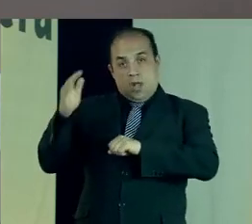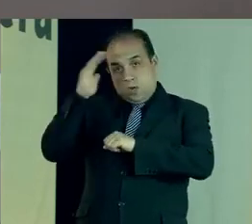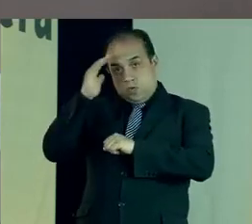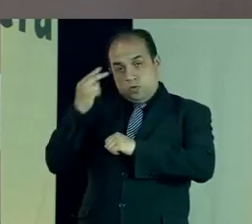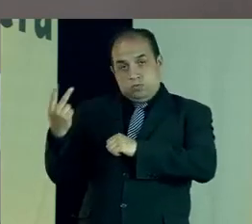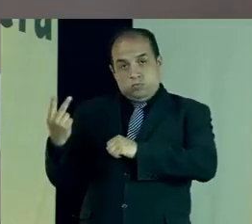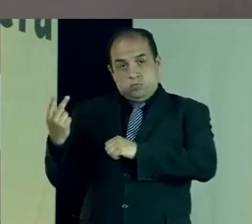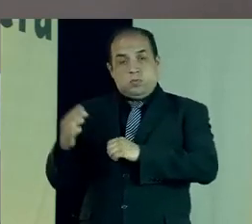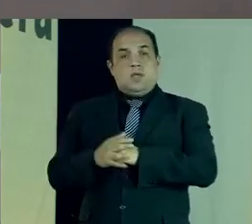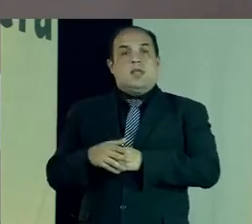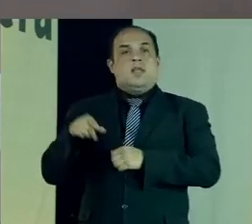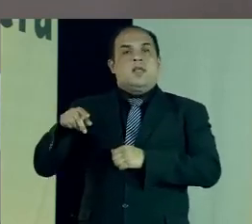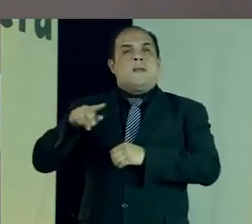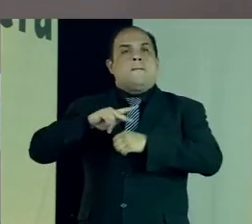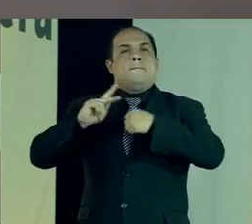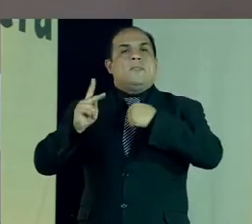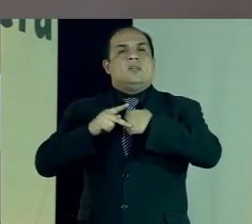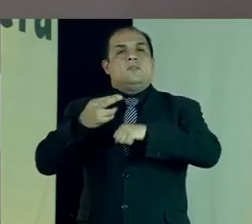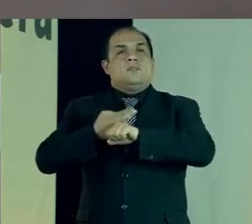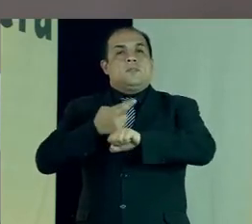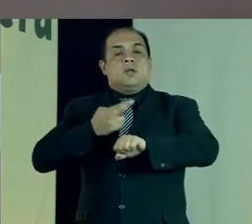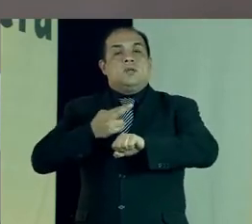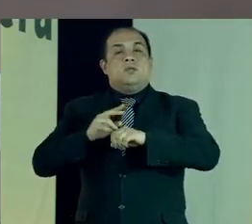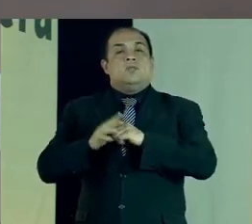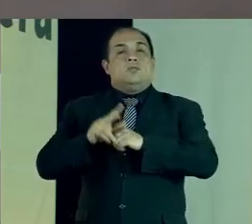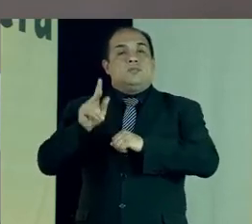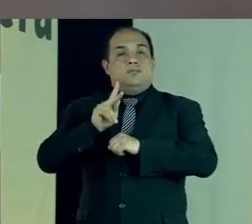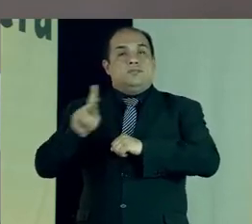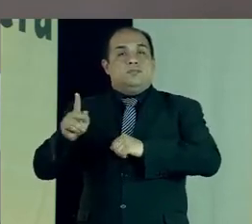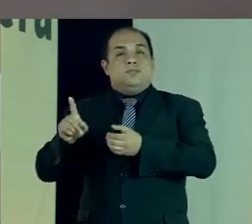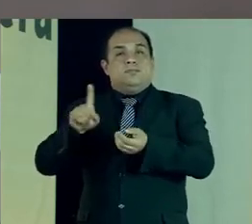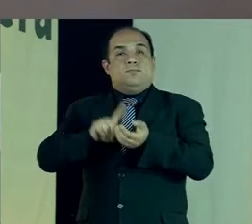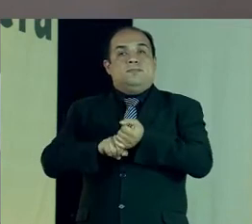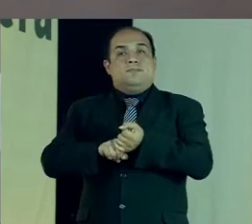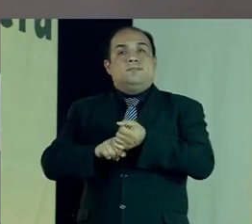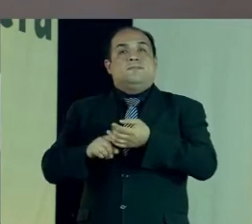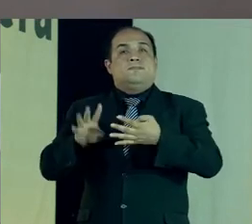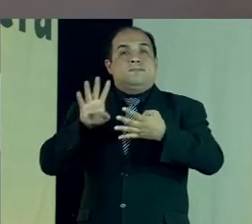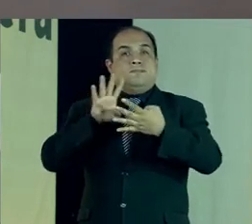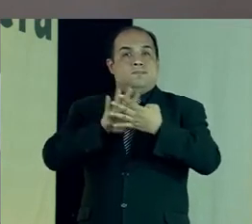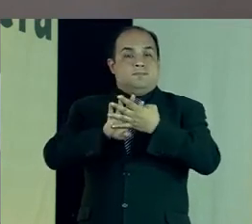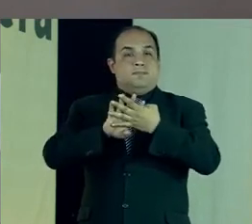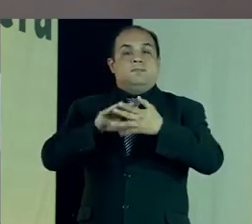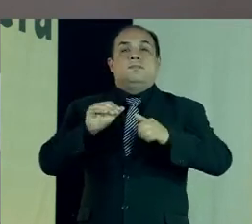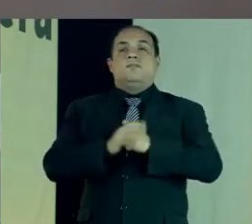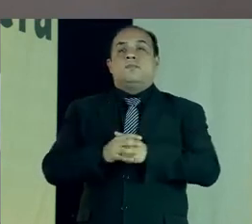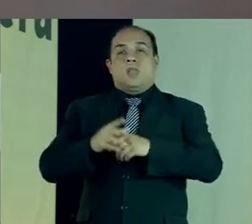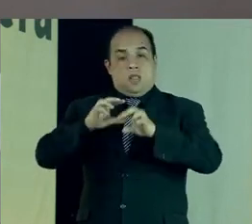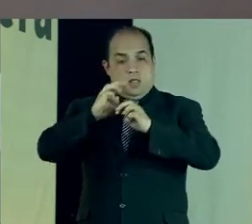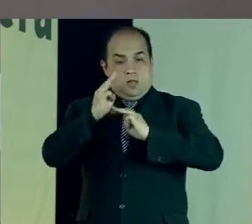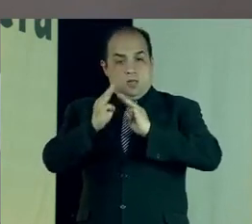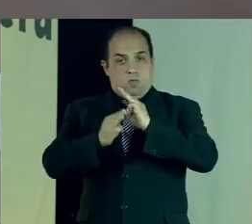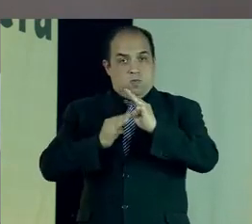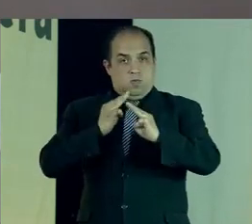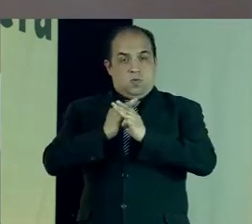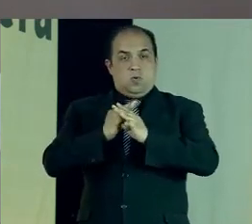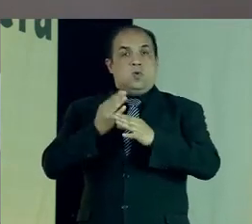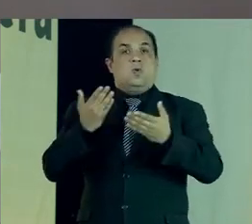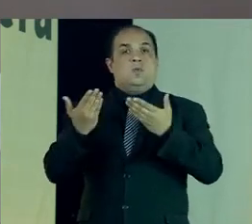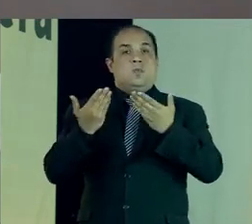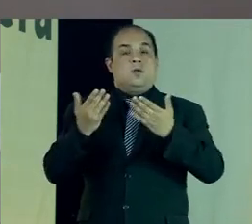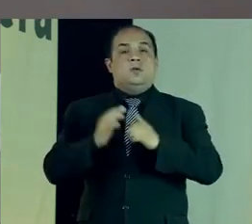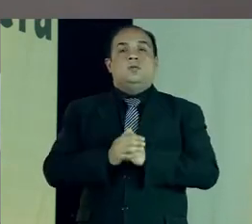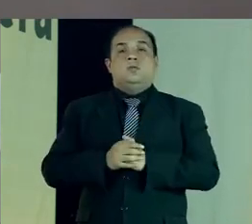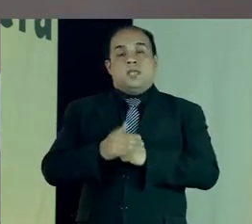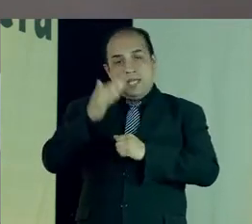el país con la mayor población encarcelada del planeta y había elegido sobre los efectos